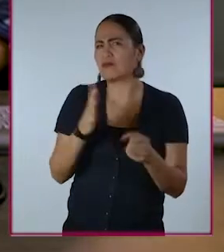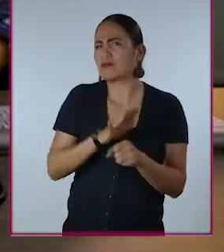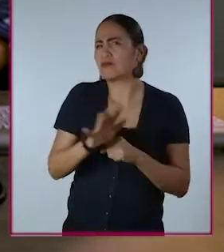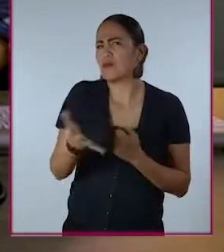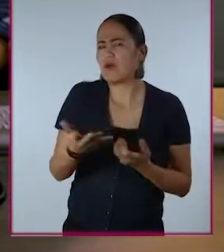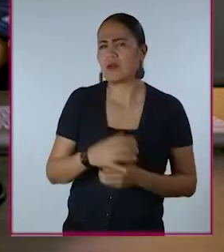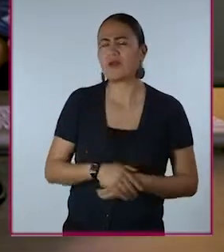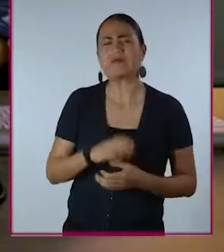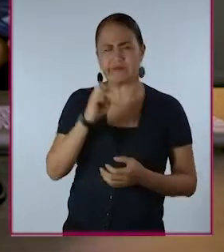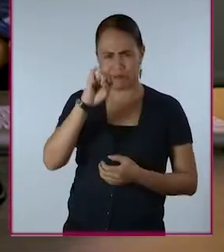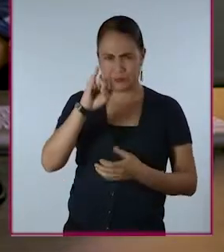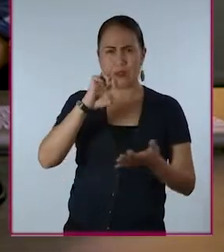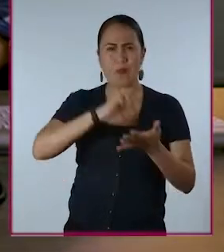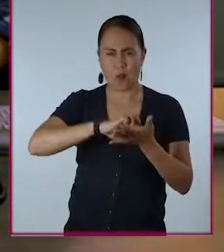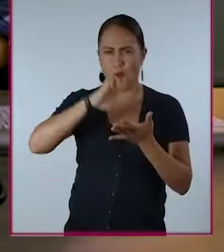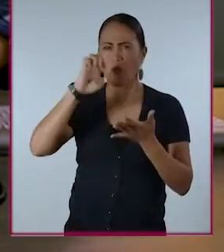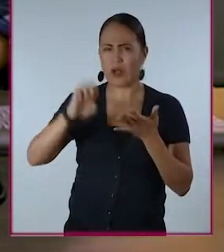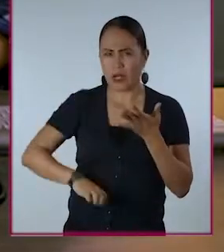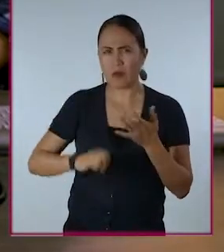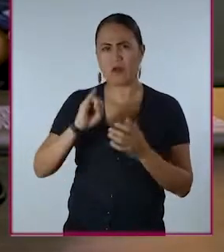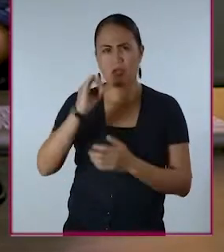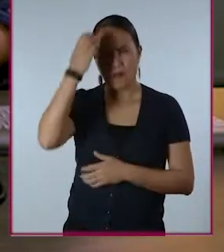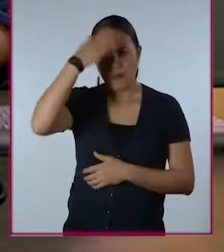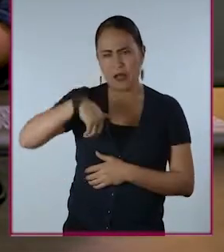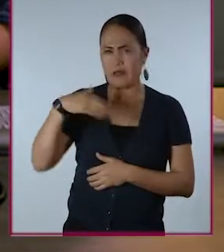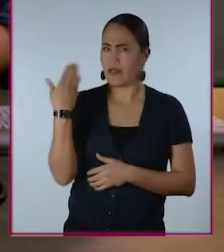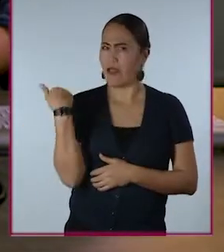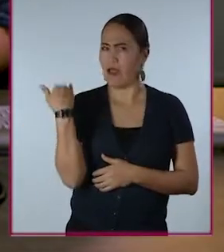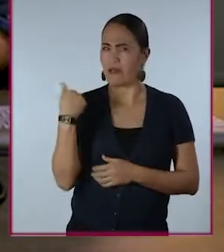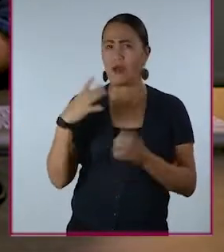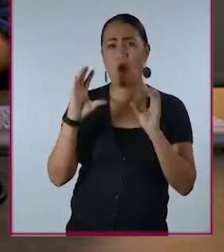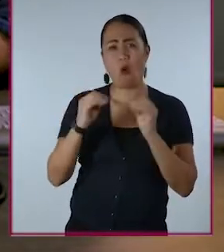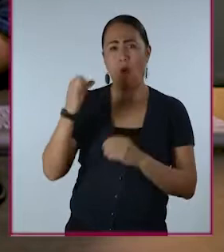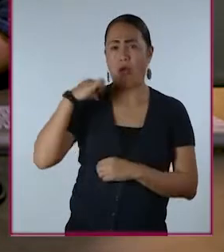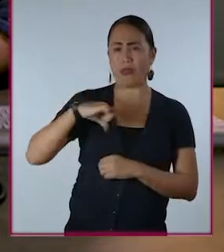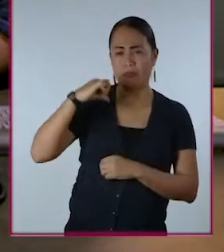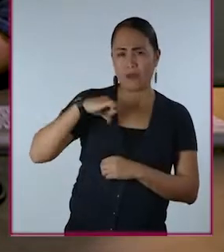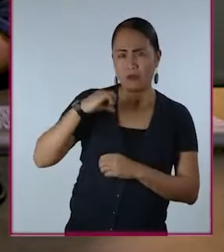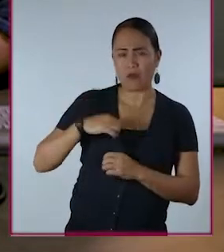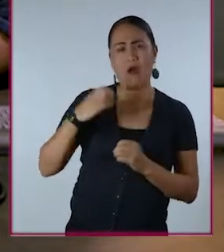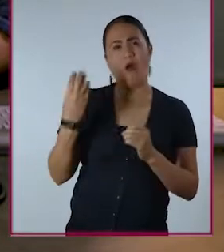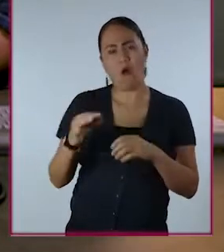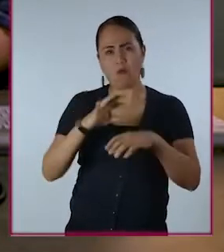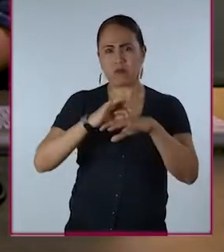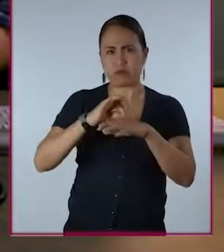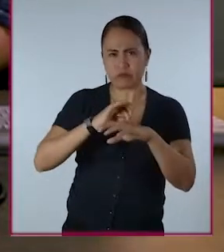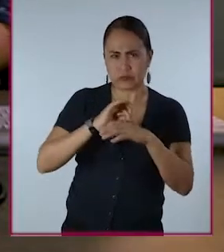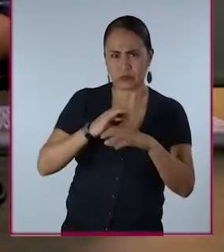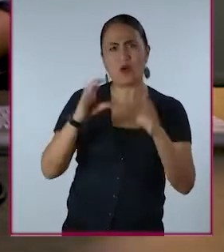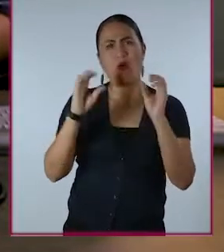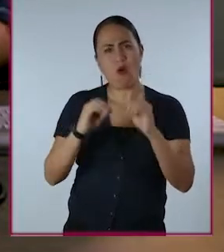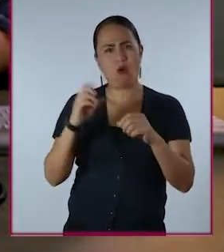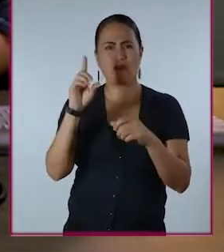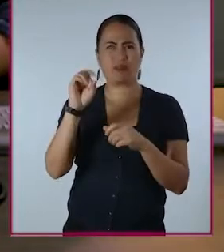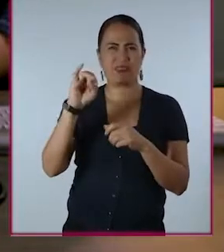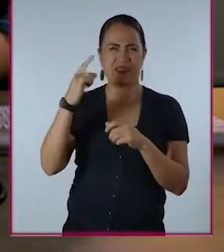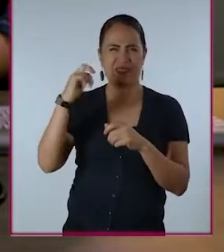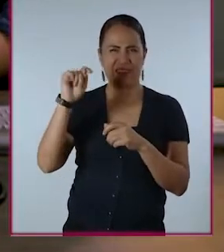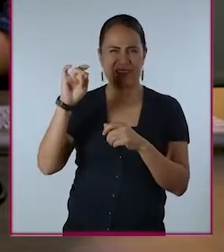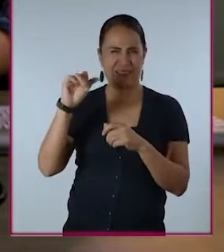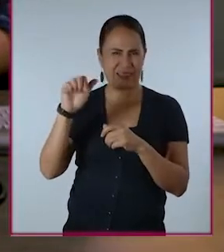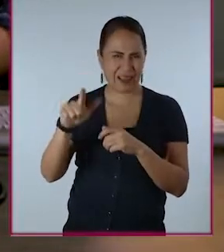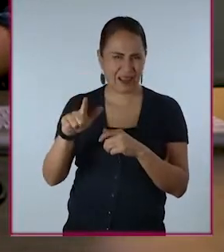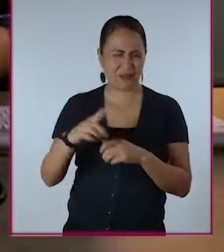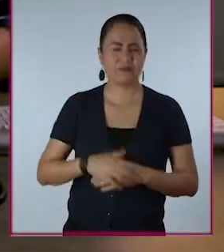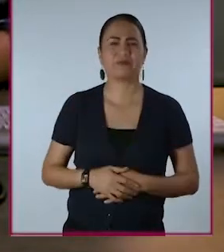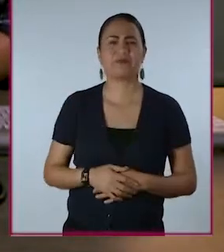Sí, por ejemplo, si te decidieras por imágenes recientes o viejitas, de tipo físico o digital. Claro, hay más cosas que considerar.